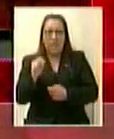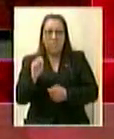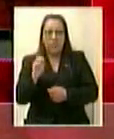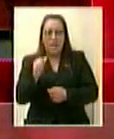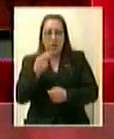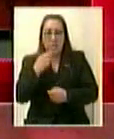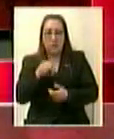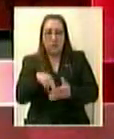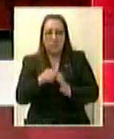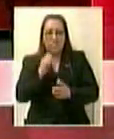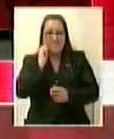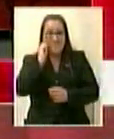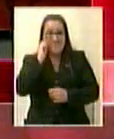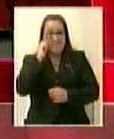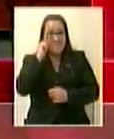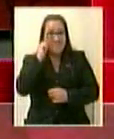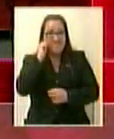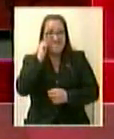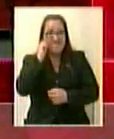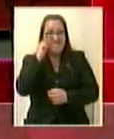sea, en porcentaje esto tiene